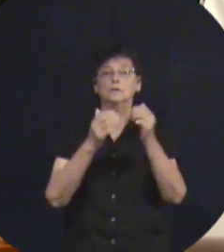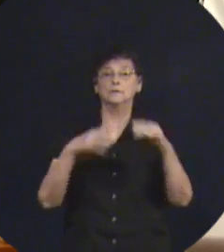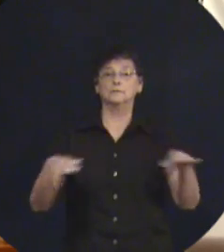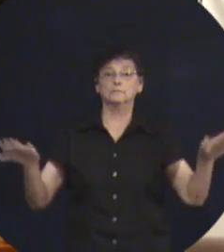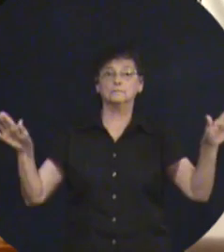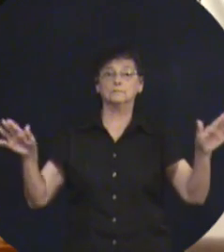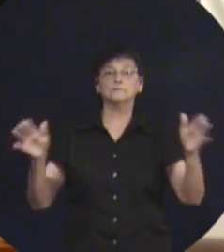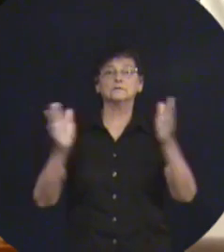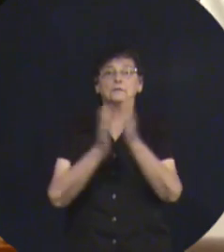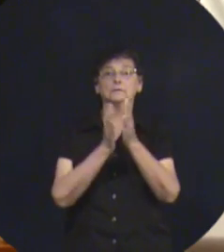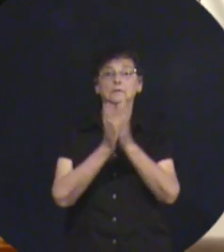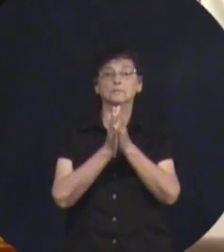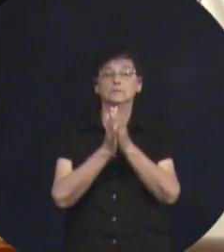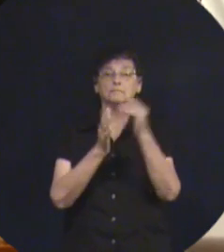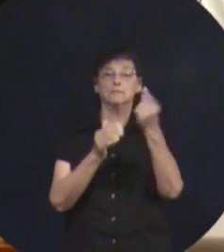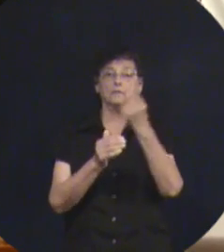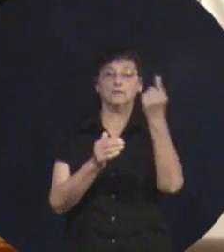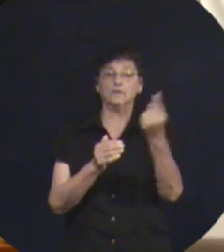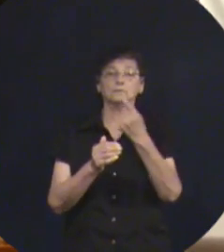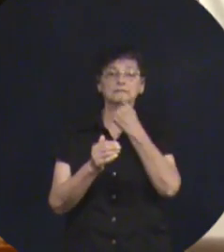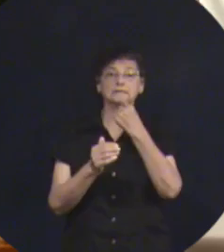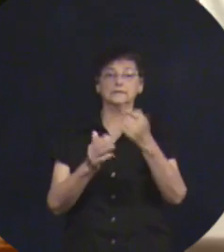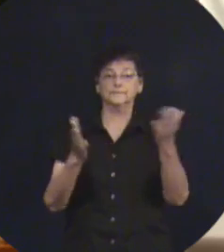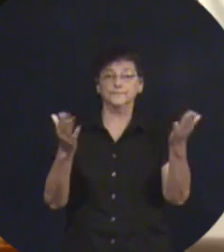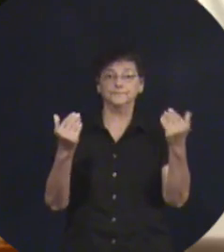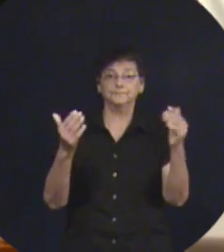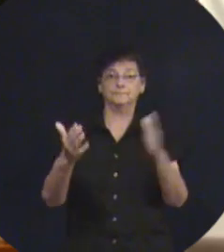ángeles te aclamamos por siempre diciendo: